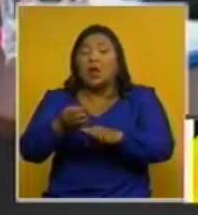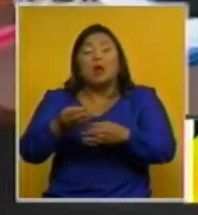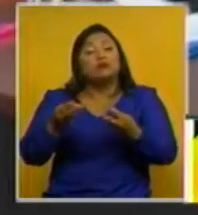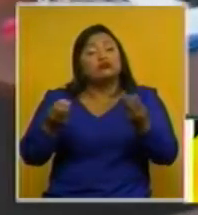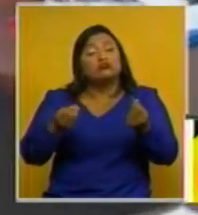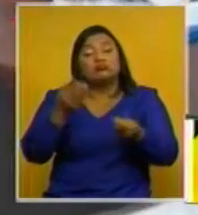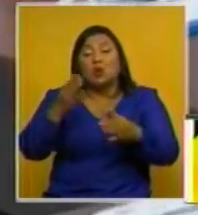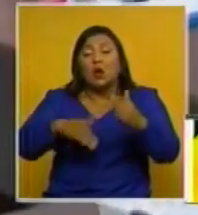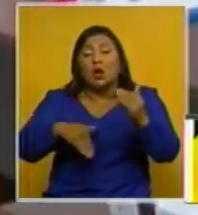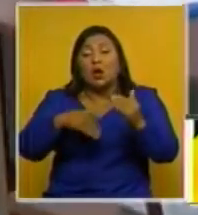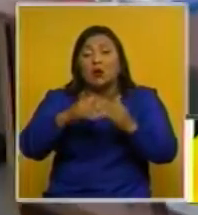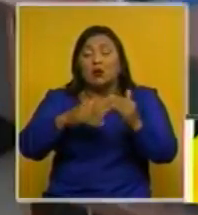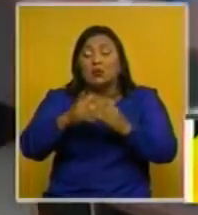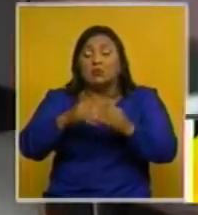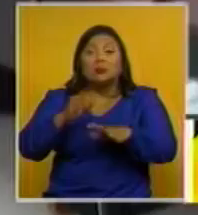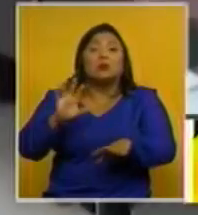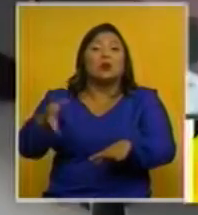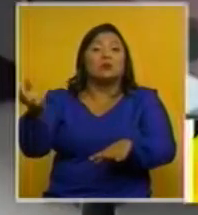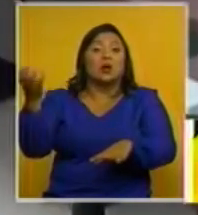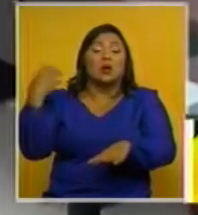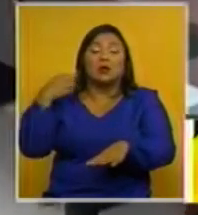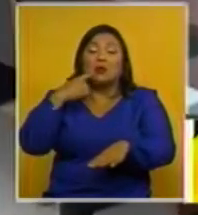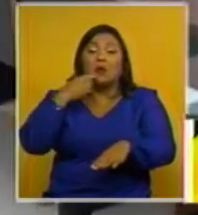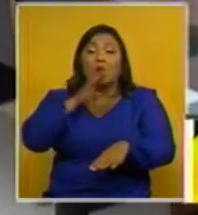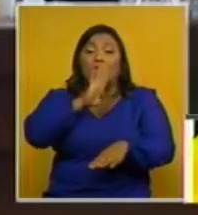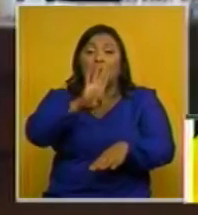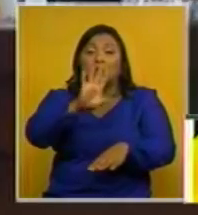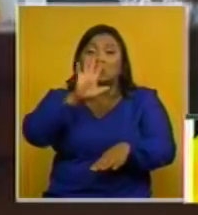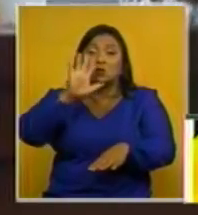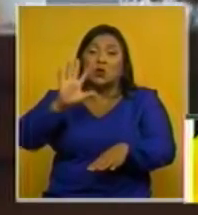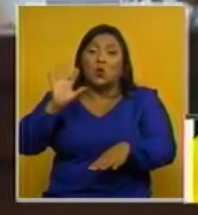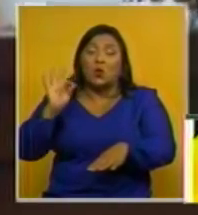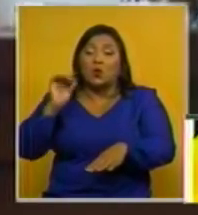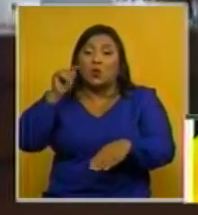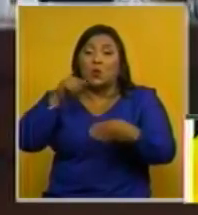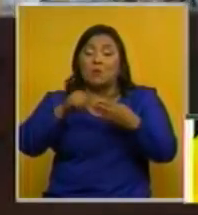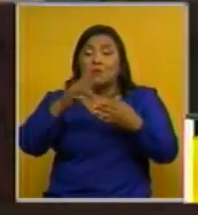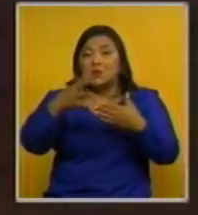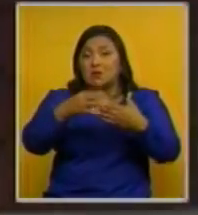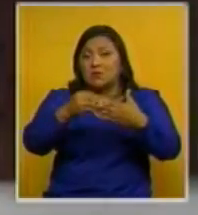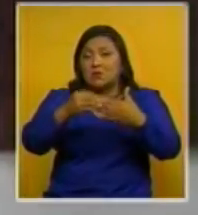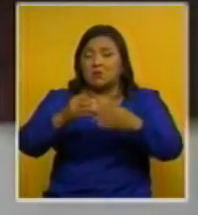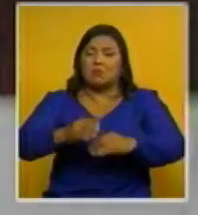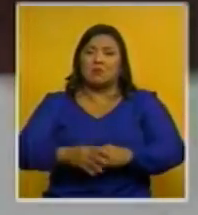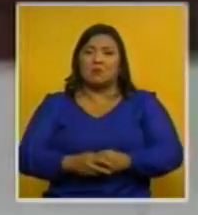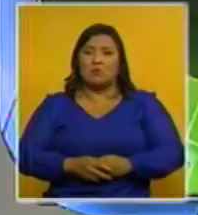en que se ha afectado al Estado es de $459,000.